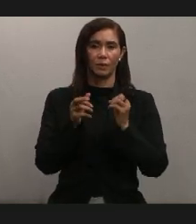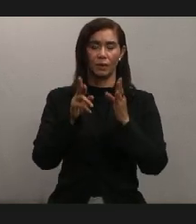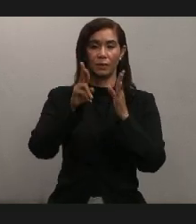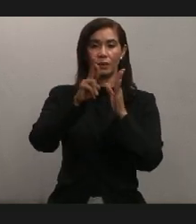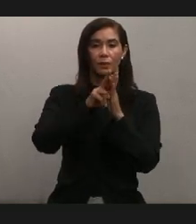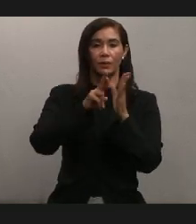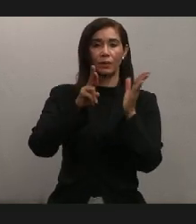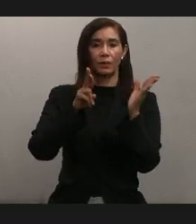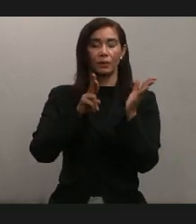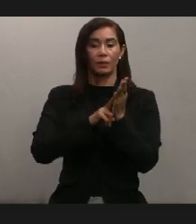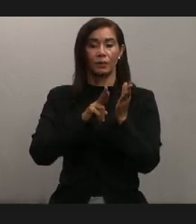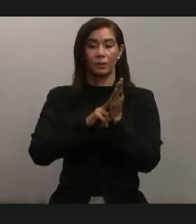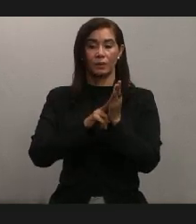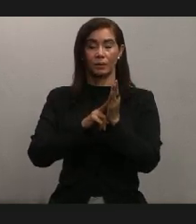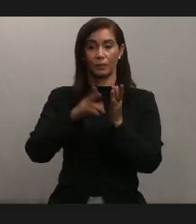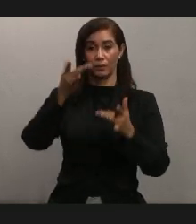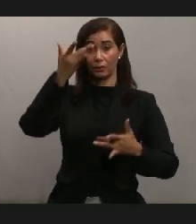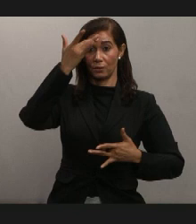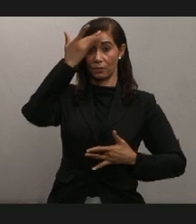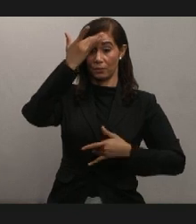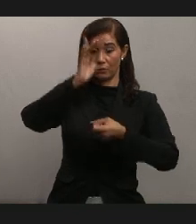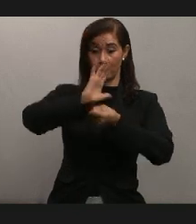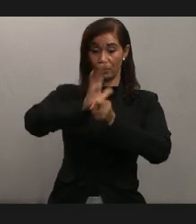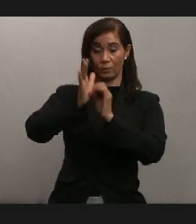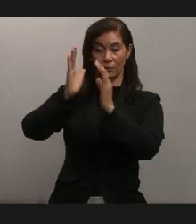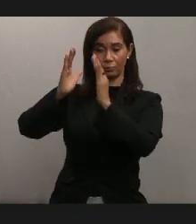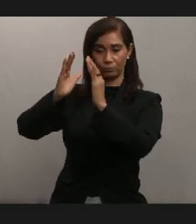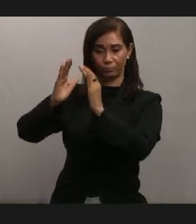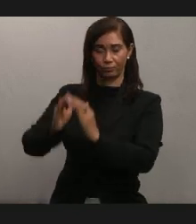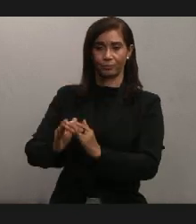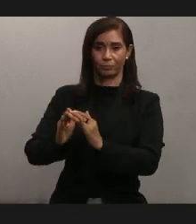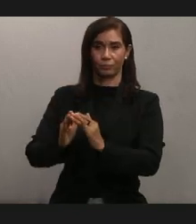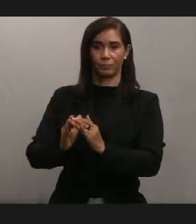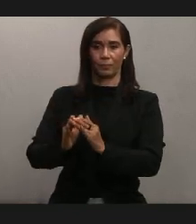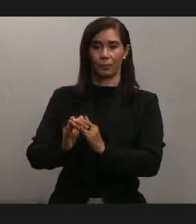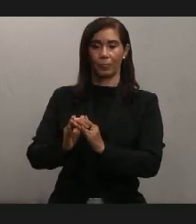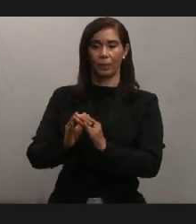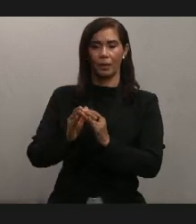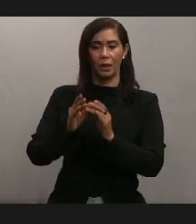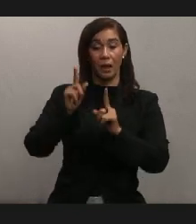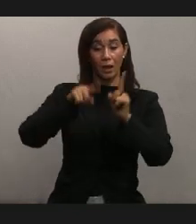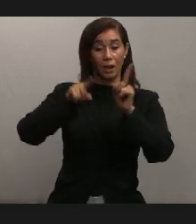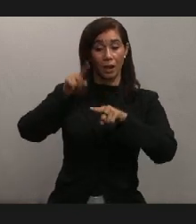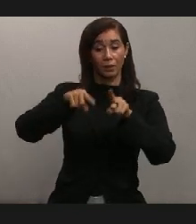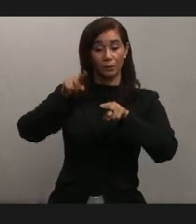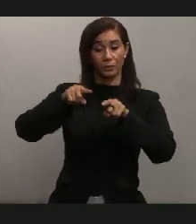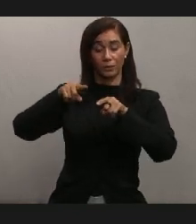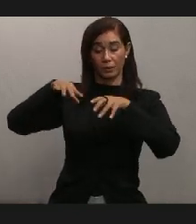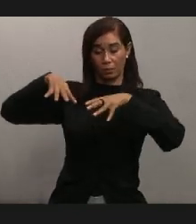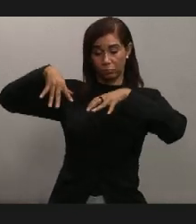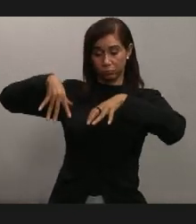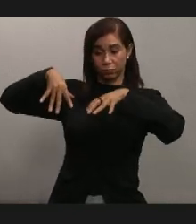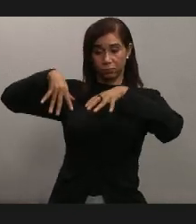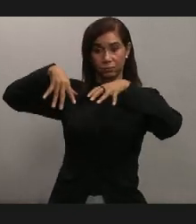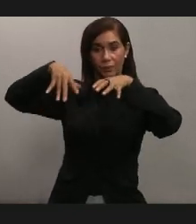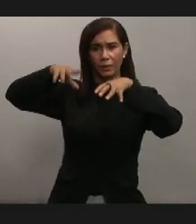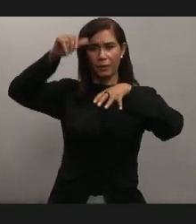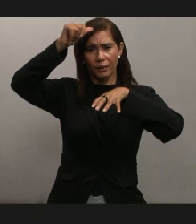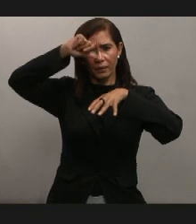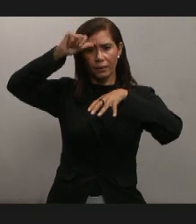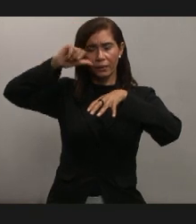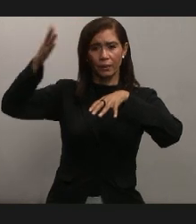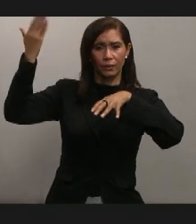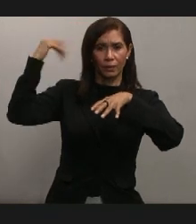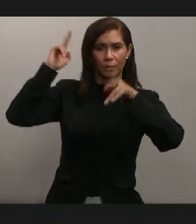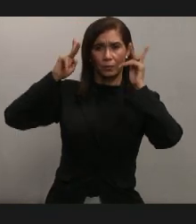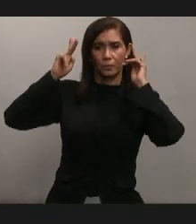aplicando con los enfermos domiciliarios, porque si muchos participaron en la marcha del peregrino, entonces evidencia que no hay una